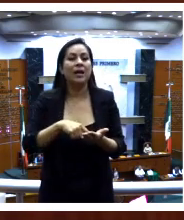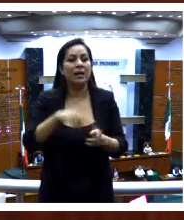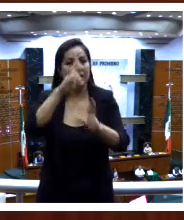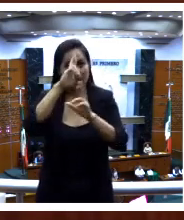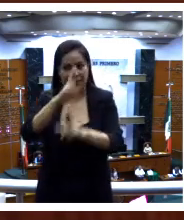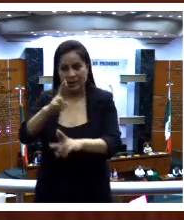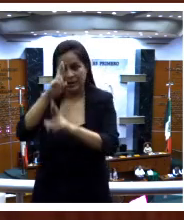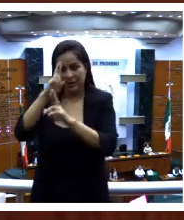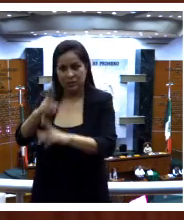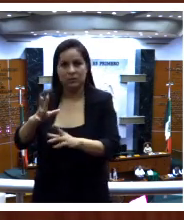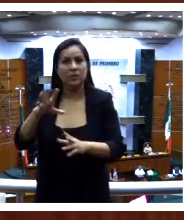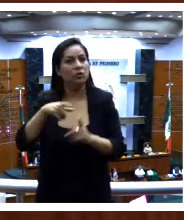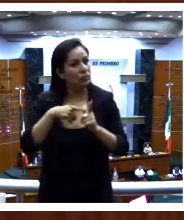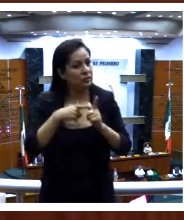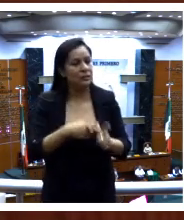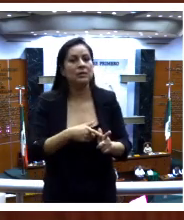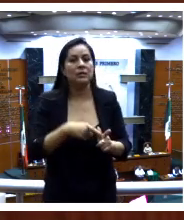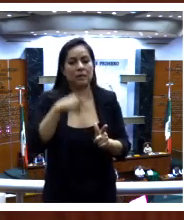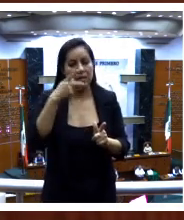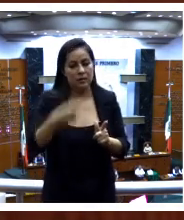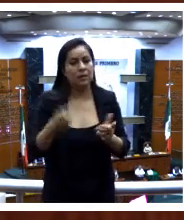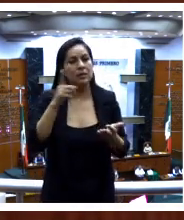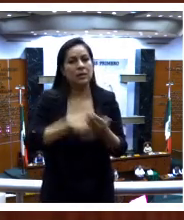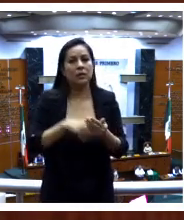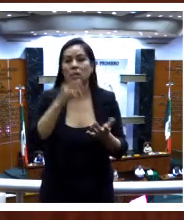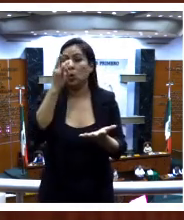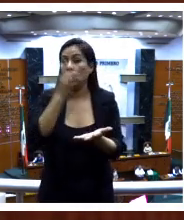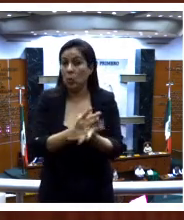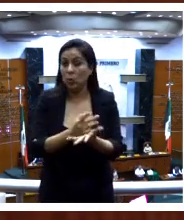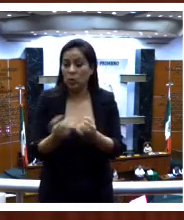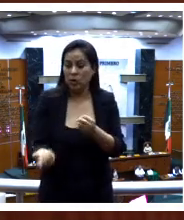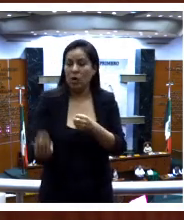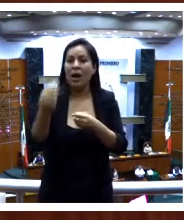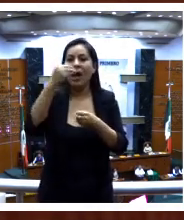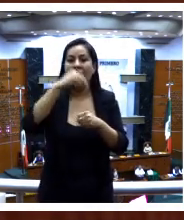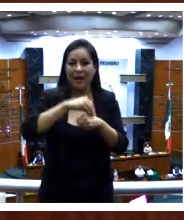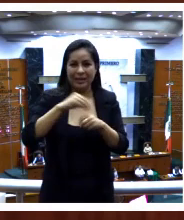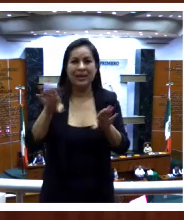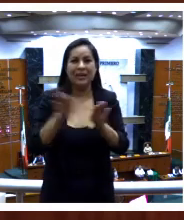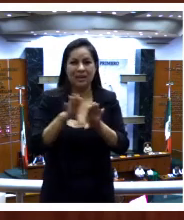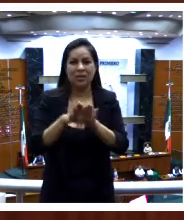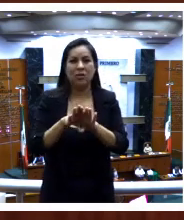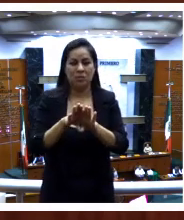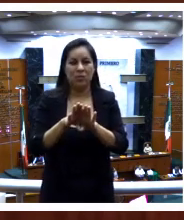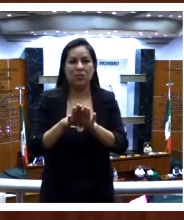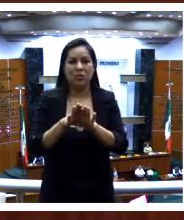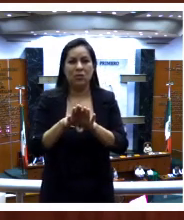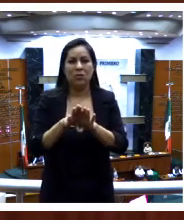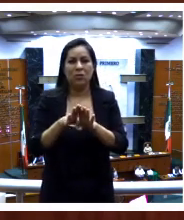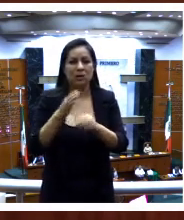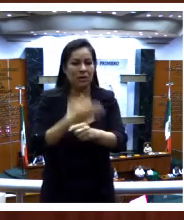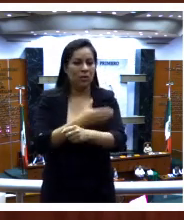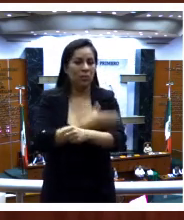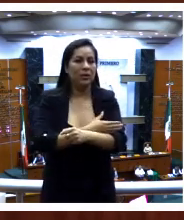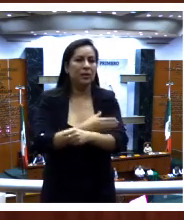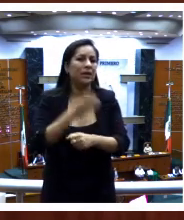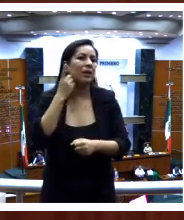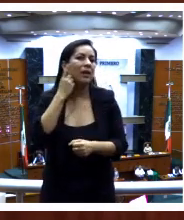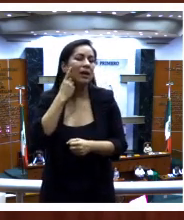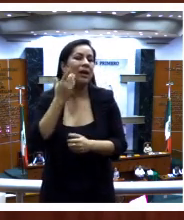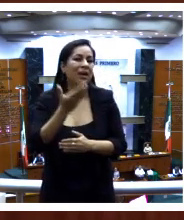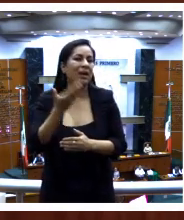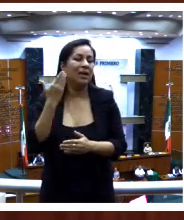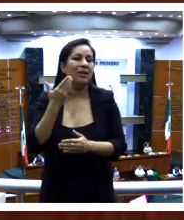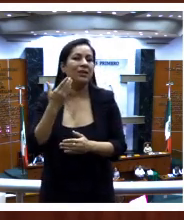el recinto legislativo. Y también solamente agregar, así como nos lo ha hecho nuestra compañera diputada, que